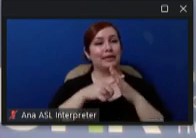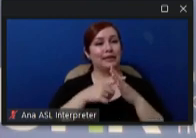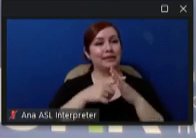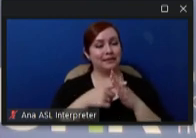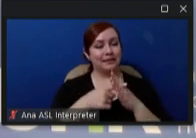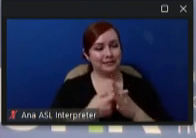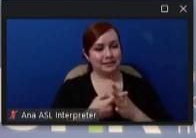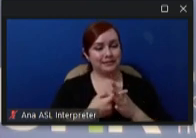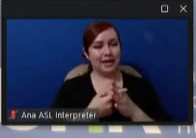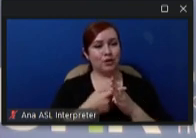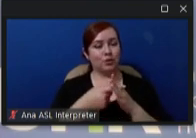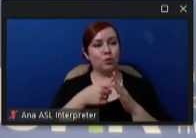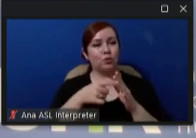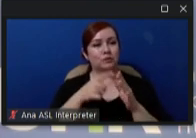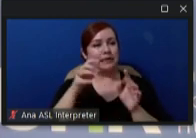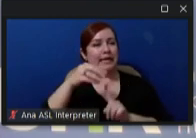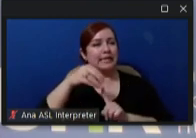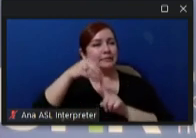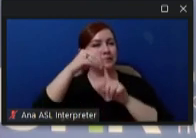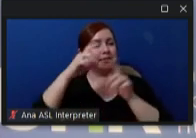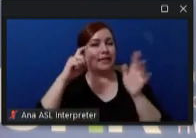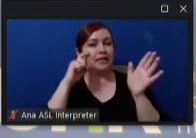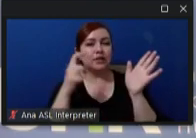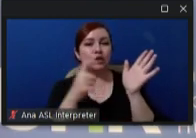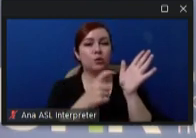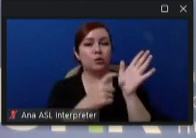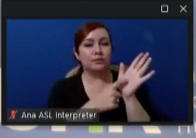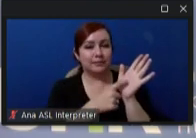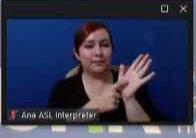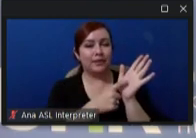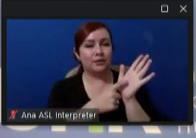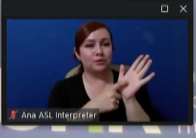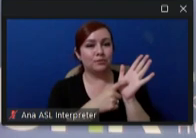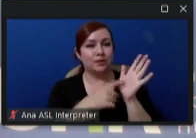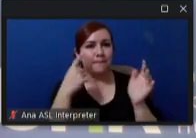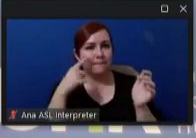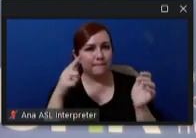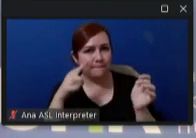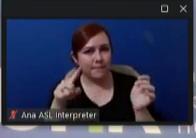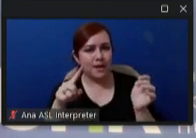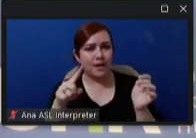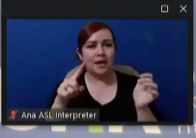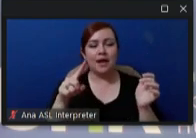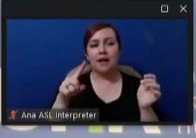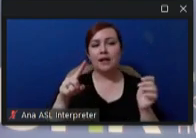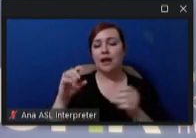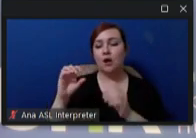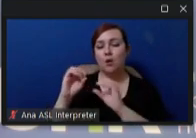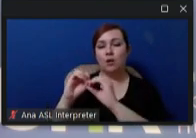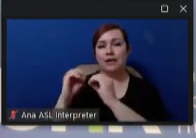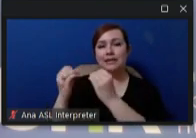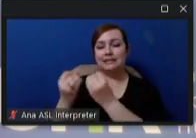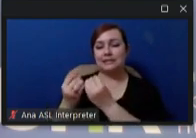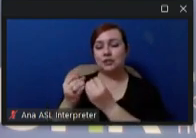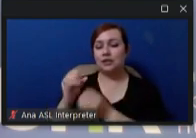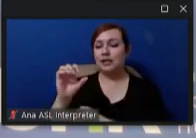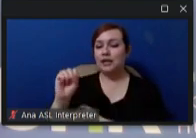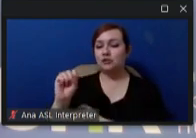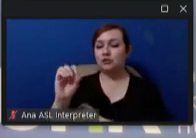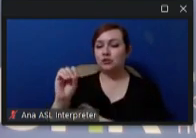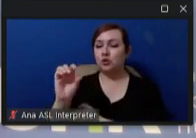especial reconocimiento a la organización de la sociedad civil,